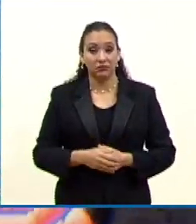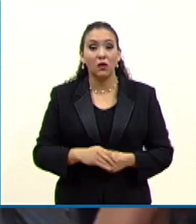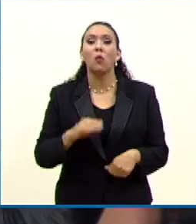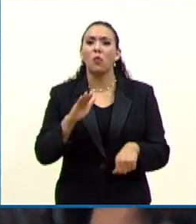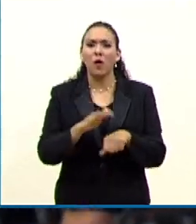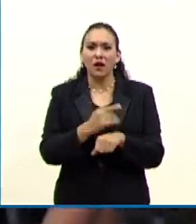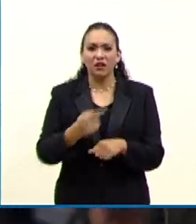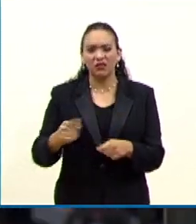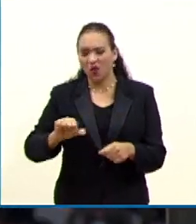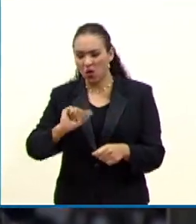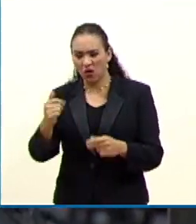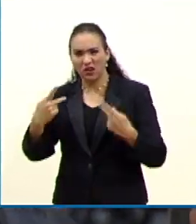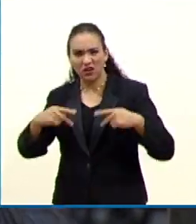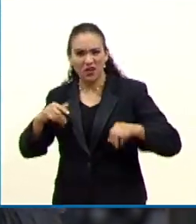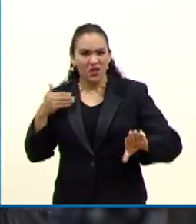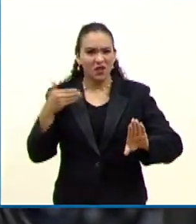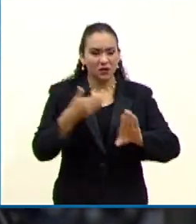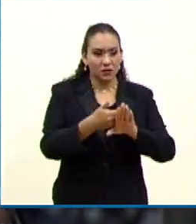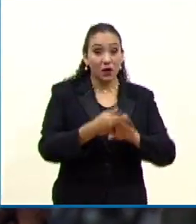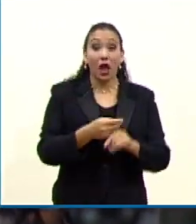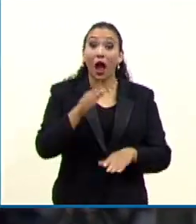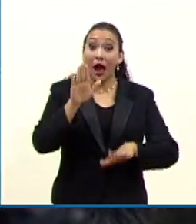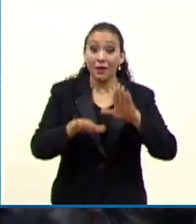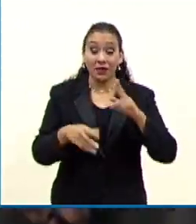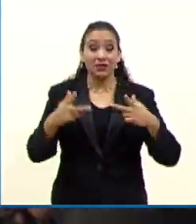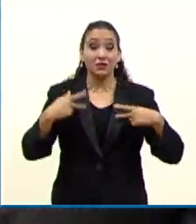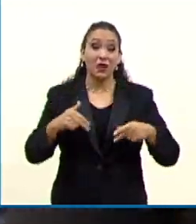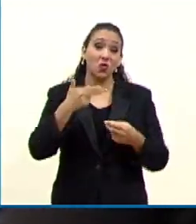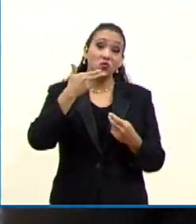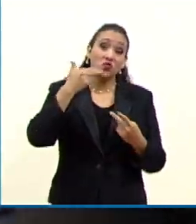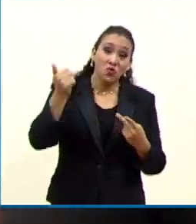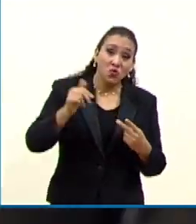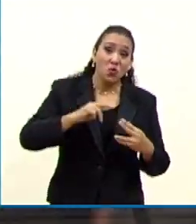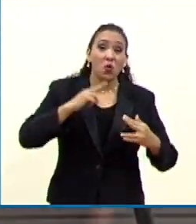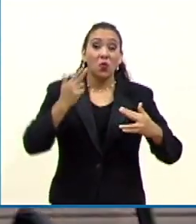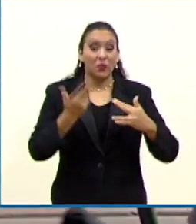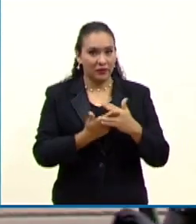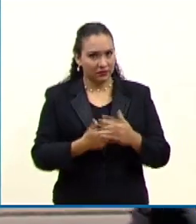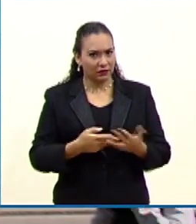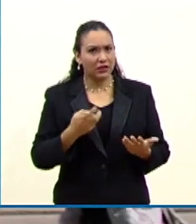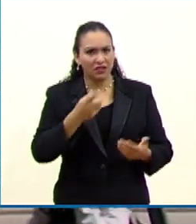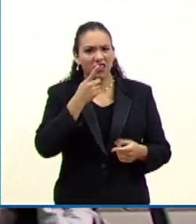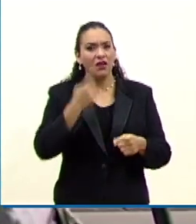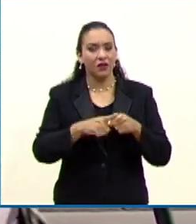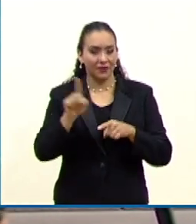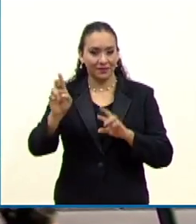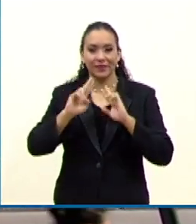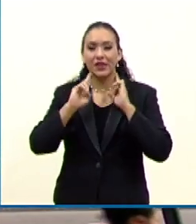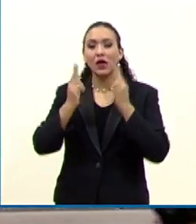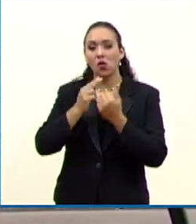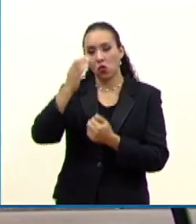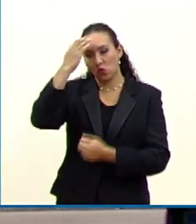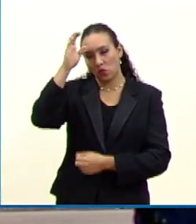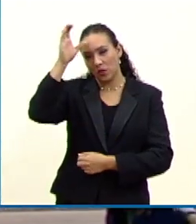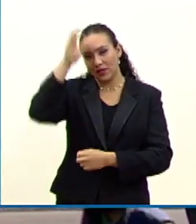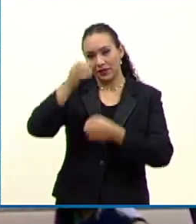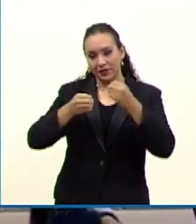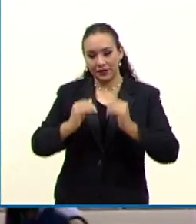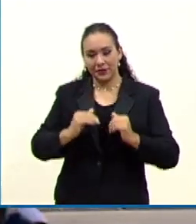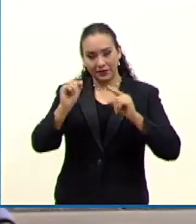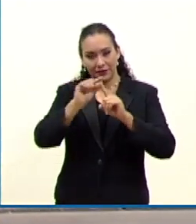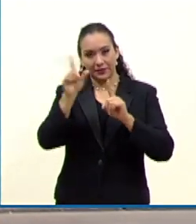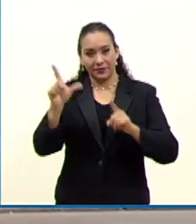graves consecuencias, incluso la muerte, señaló la Unidad General de Conocimiento Científico y Derechos Humanos de la Suprema